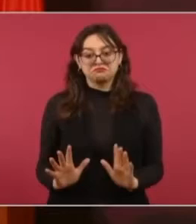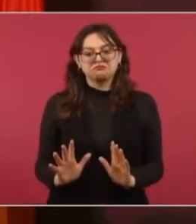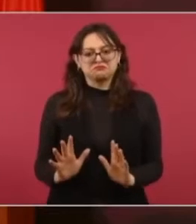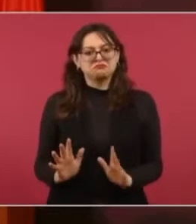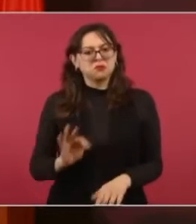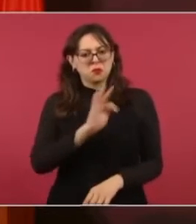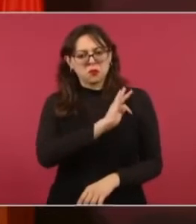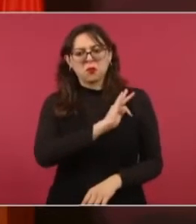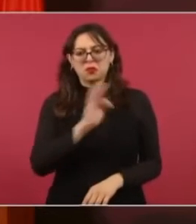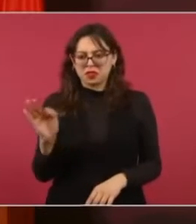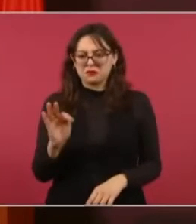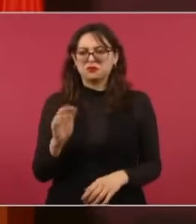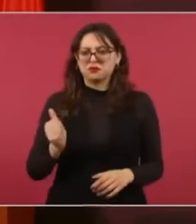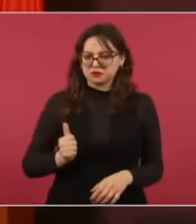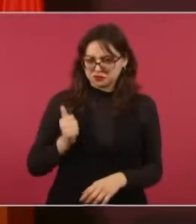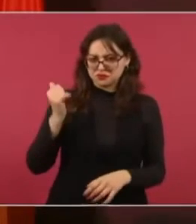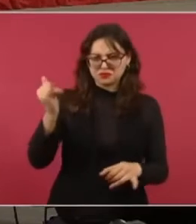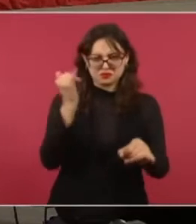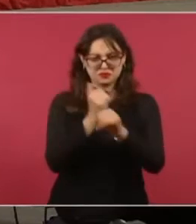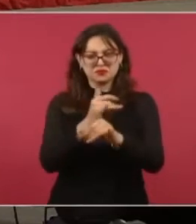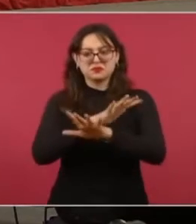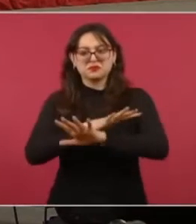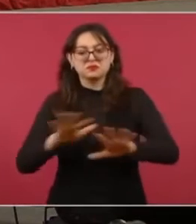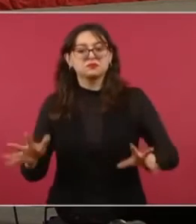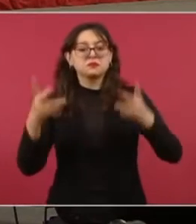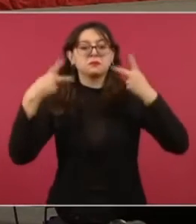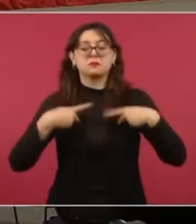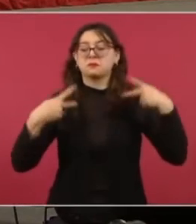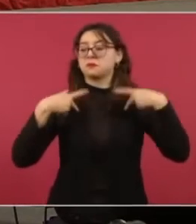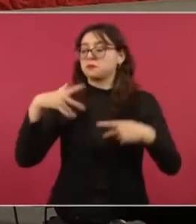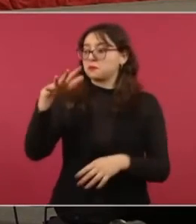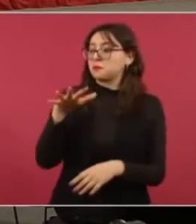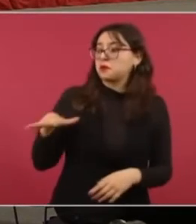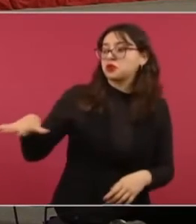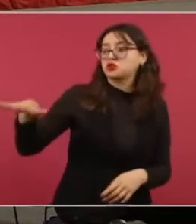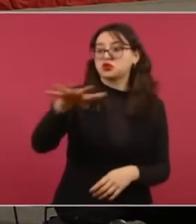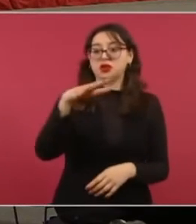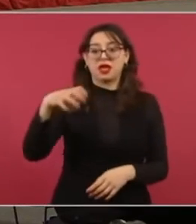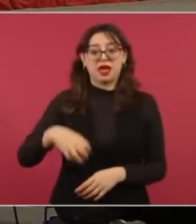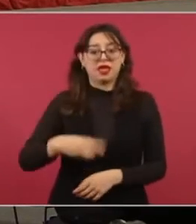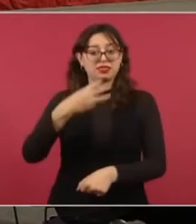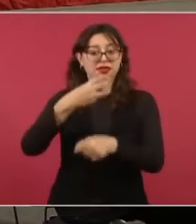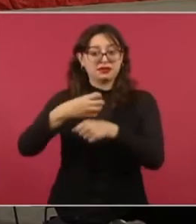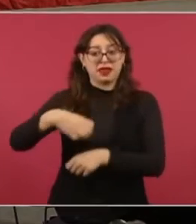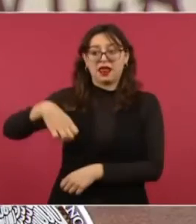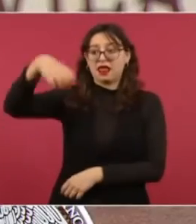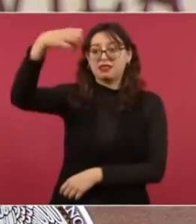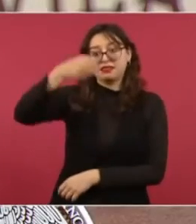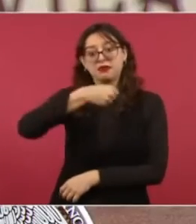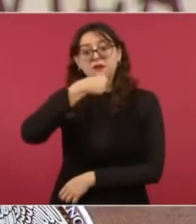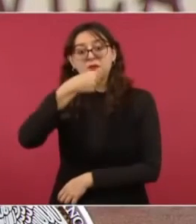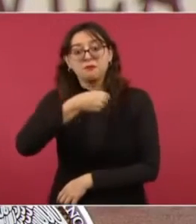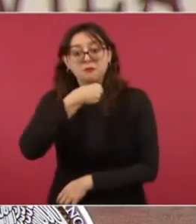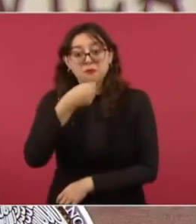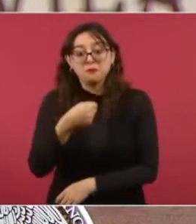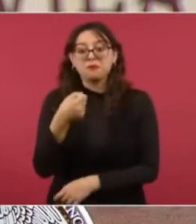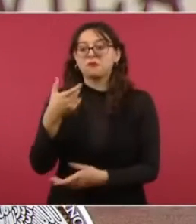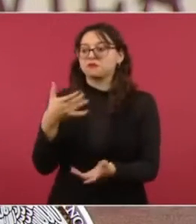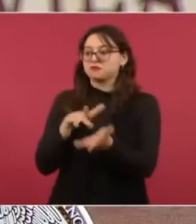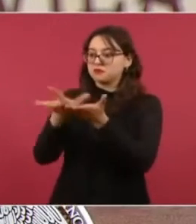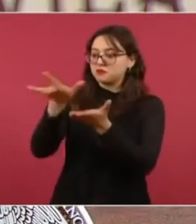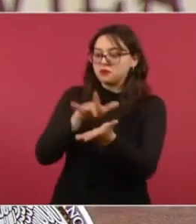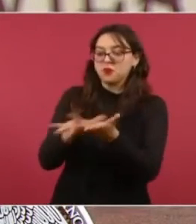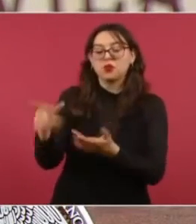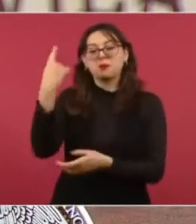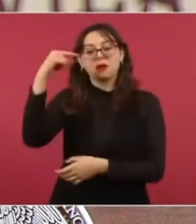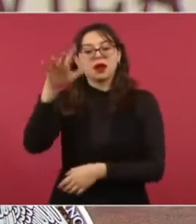la oportunidad de informar que la pensión para el bienestar de las personas adultas mayores es contribuir a su